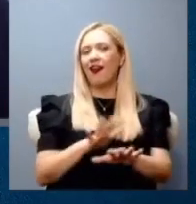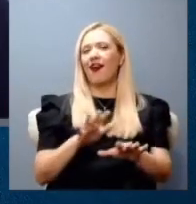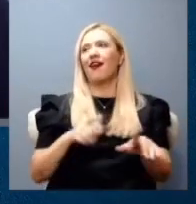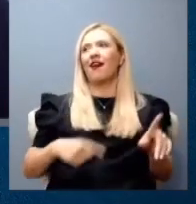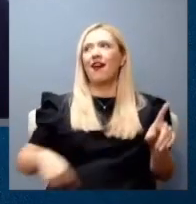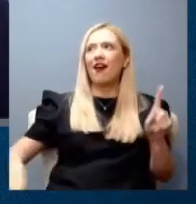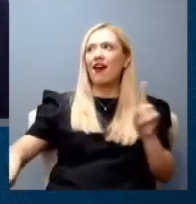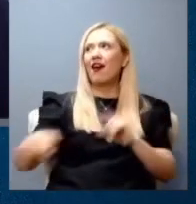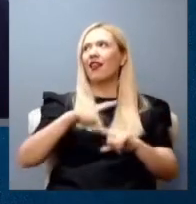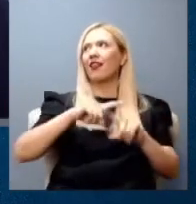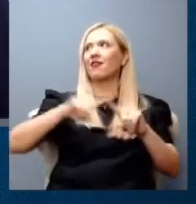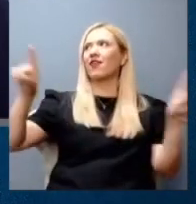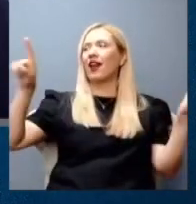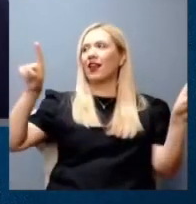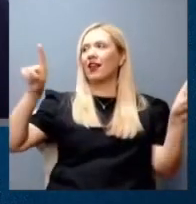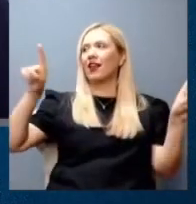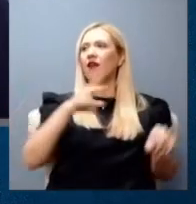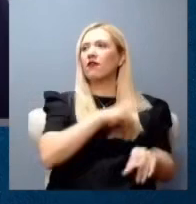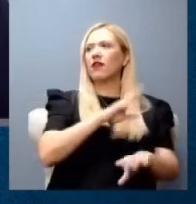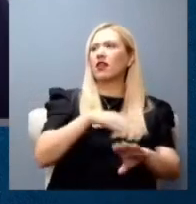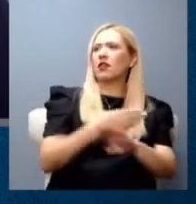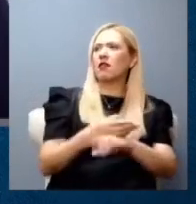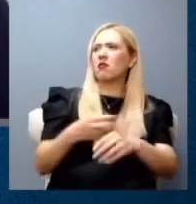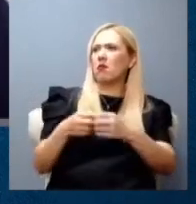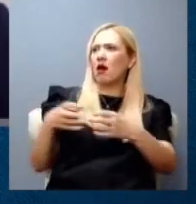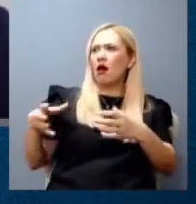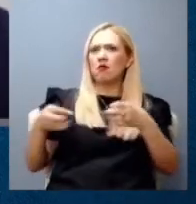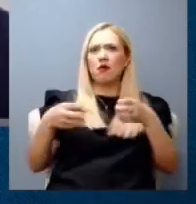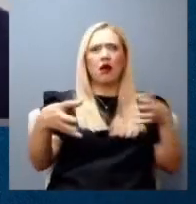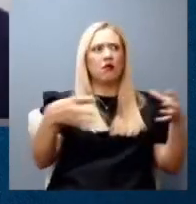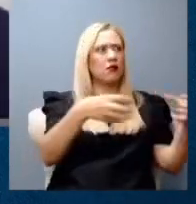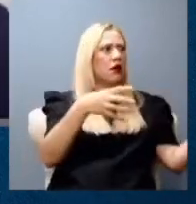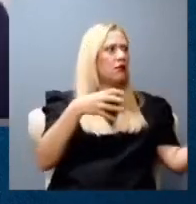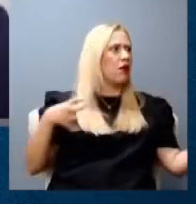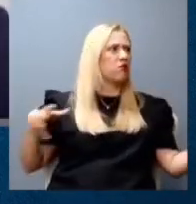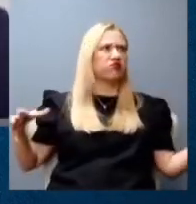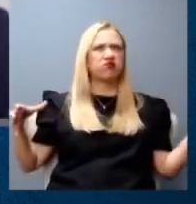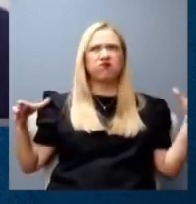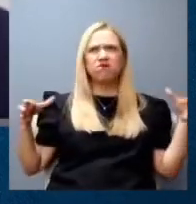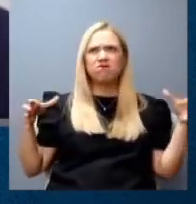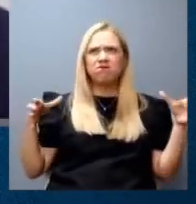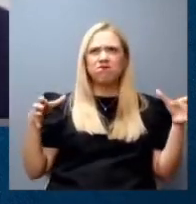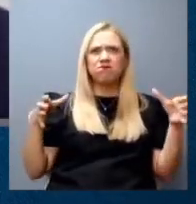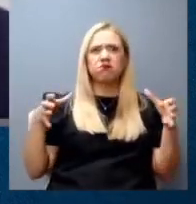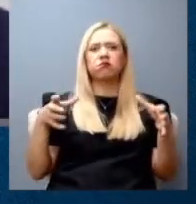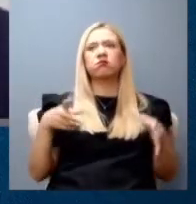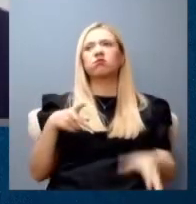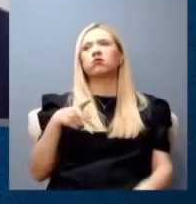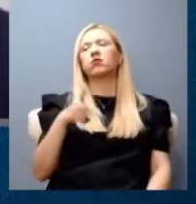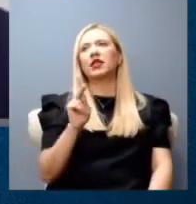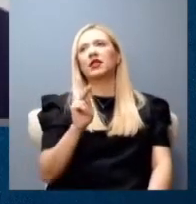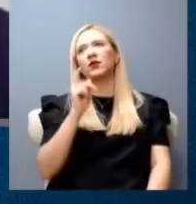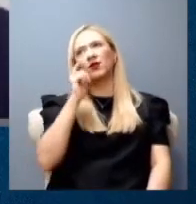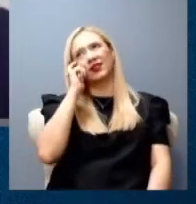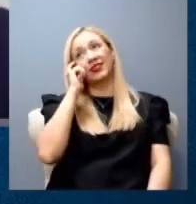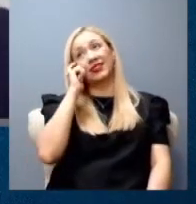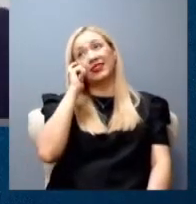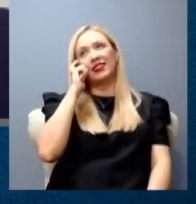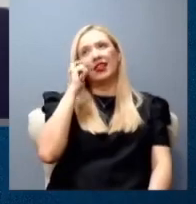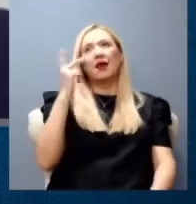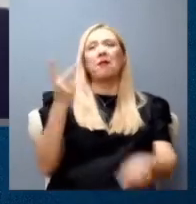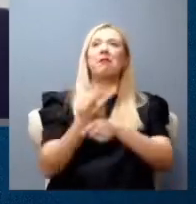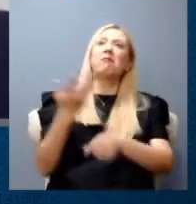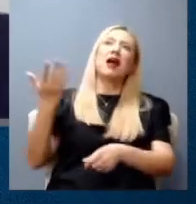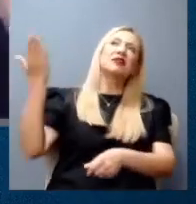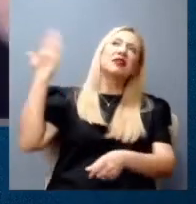movimiento distinto de víctimas, tan no fue, digamos, procesado los temas de los delitos del pasado que